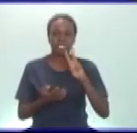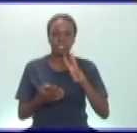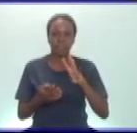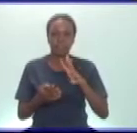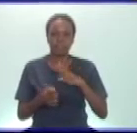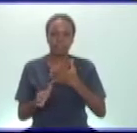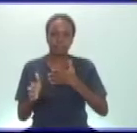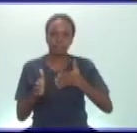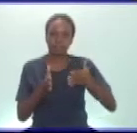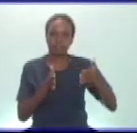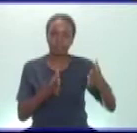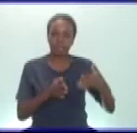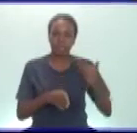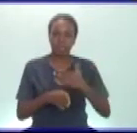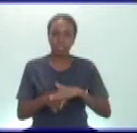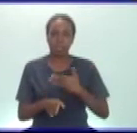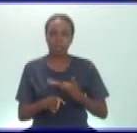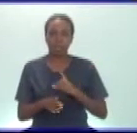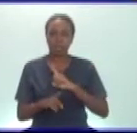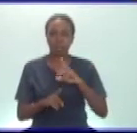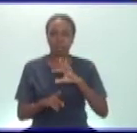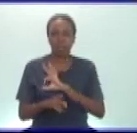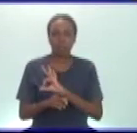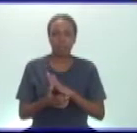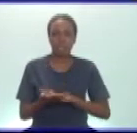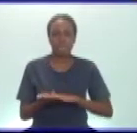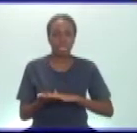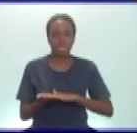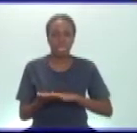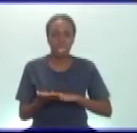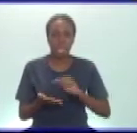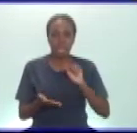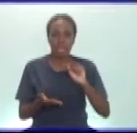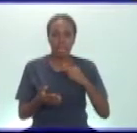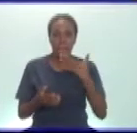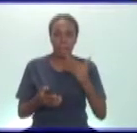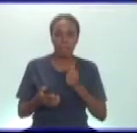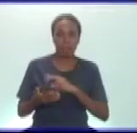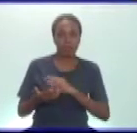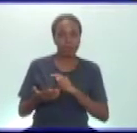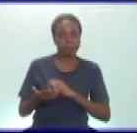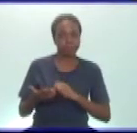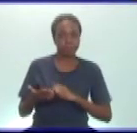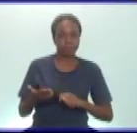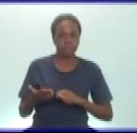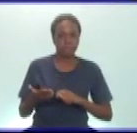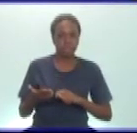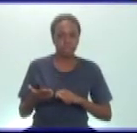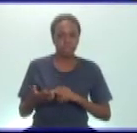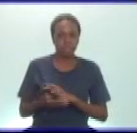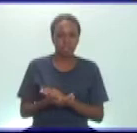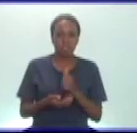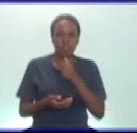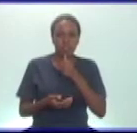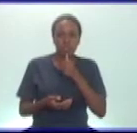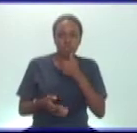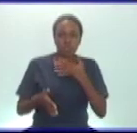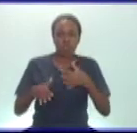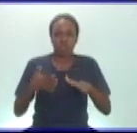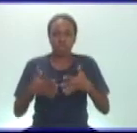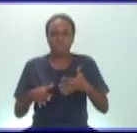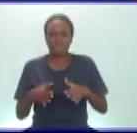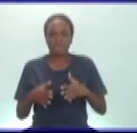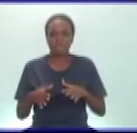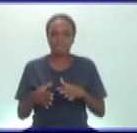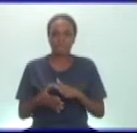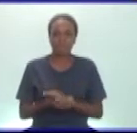estos acontecimientos, pero no hubo nadie que los recreara mejor que él. A veces se duda de la autoría de Homero y hay muchas polémicas, y Martín incluso